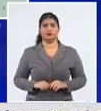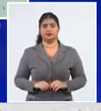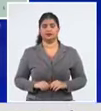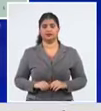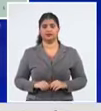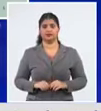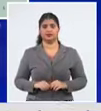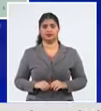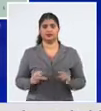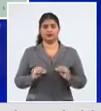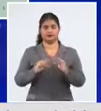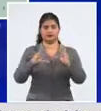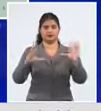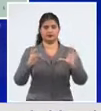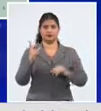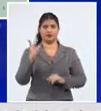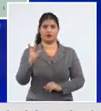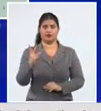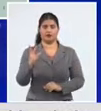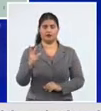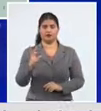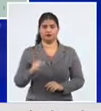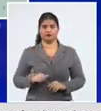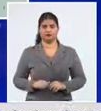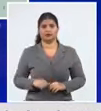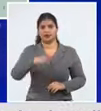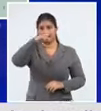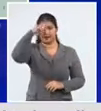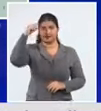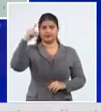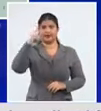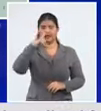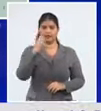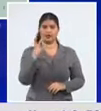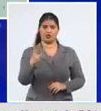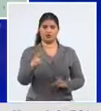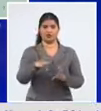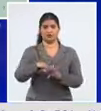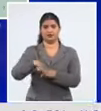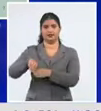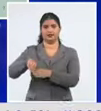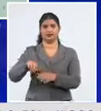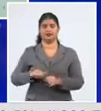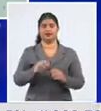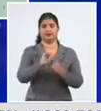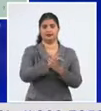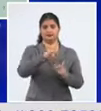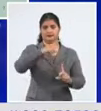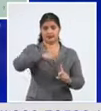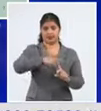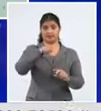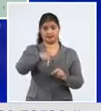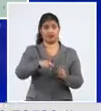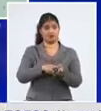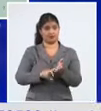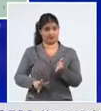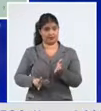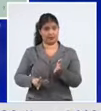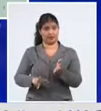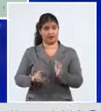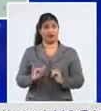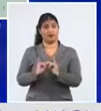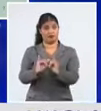uno. Matanza, la otra provincia que también creo que ya la mencioné, 76